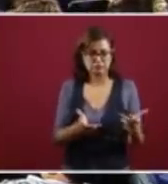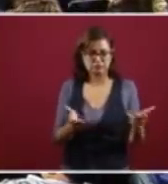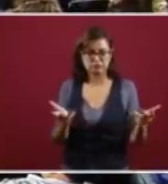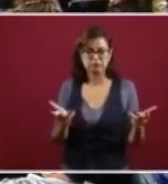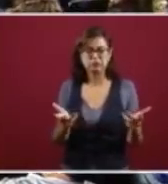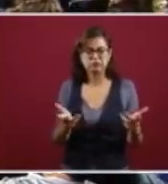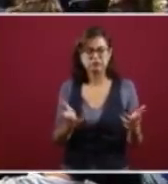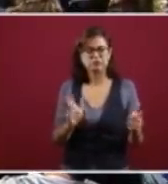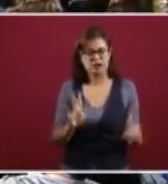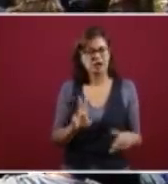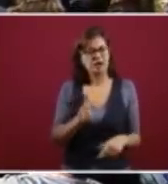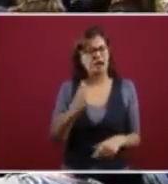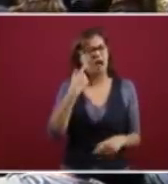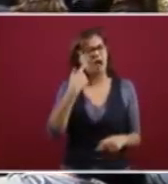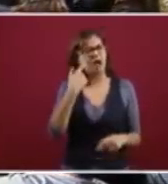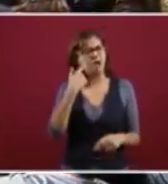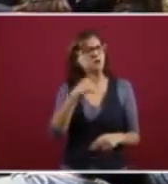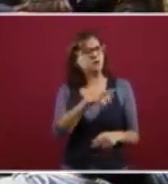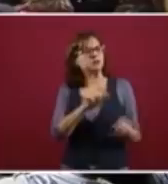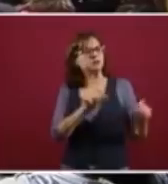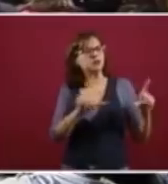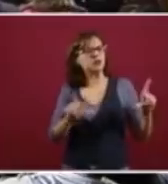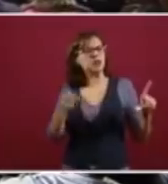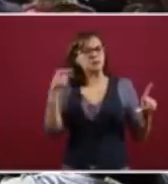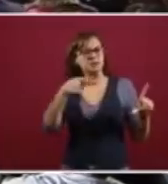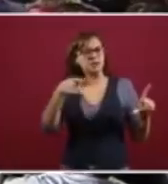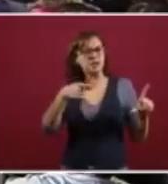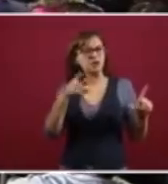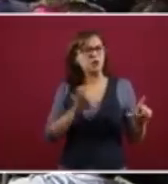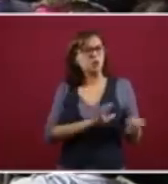es al principio, este muestreo,